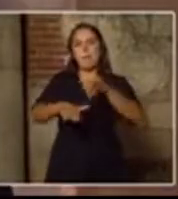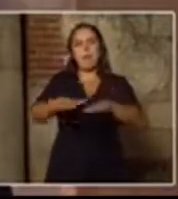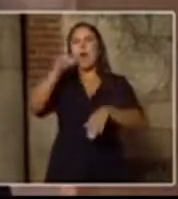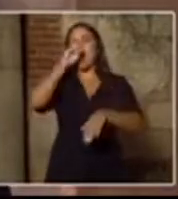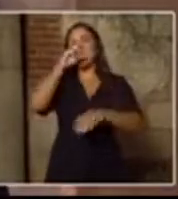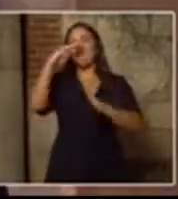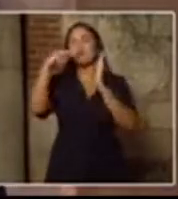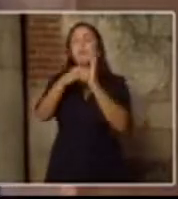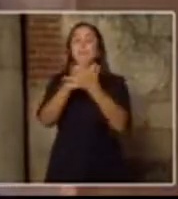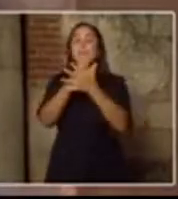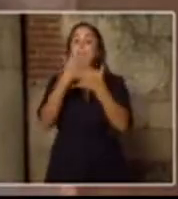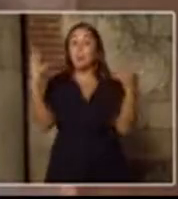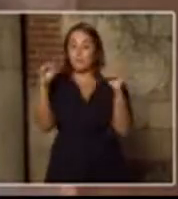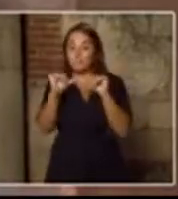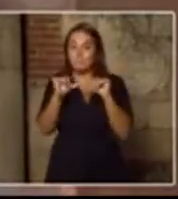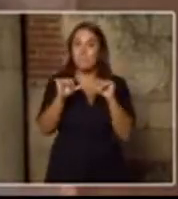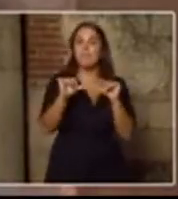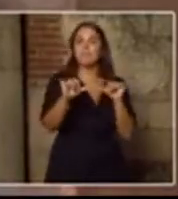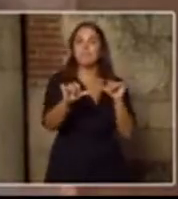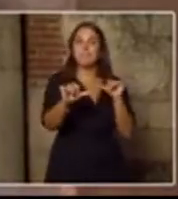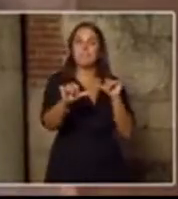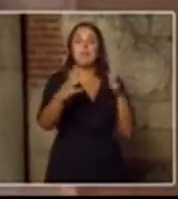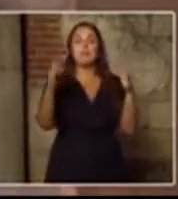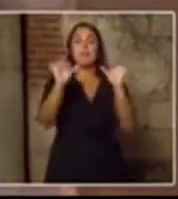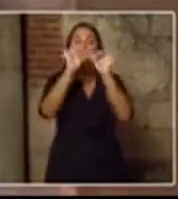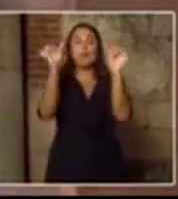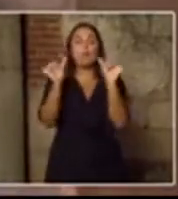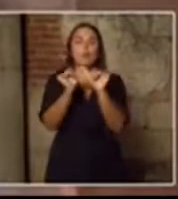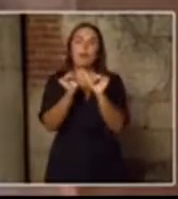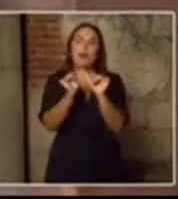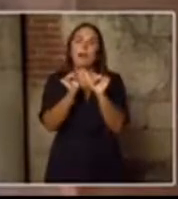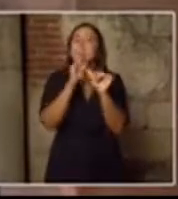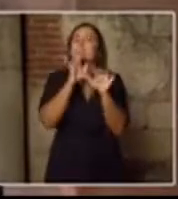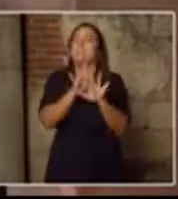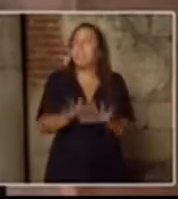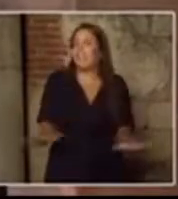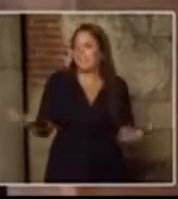año 2019, de forma discreta,